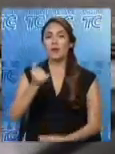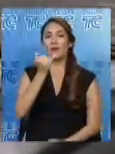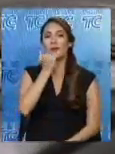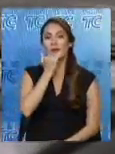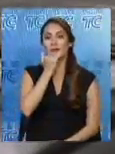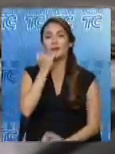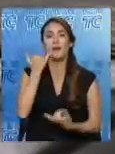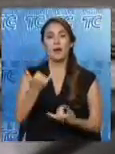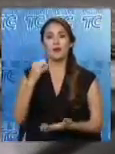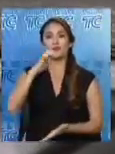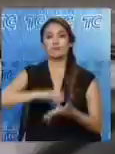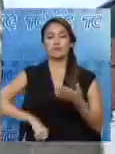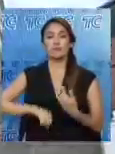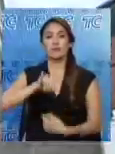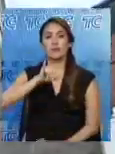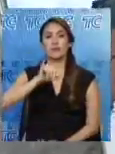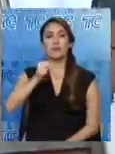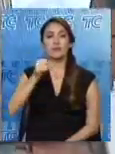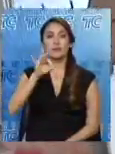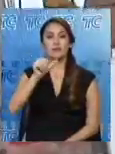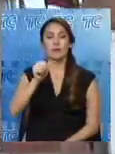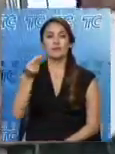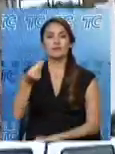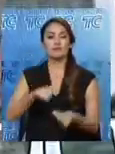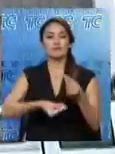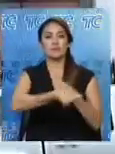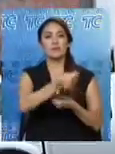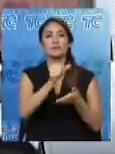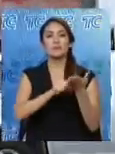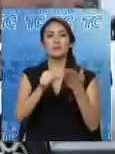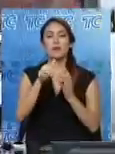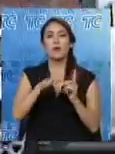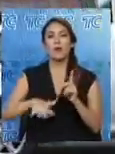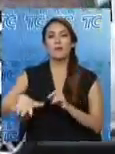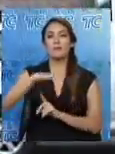sean debitados al ISFA serán transferidos al Ministerio del Ambiente. Cristian Hidalgo, TC Televisión.